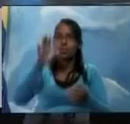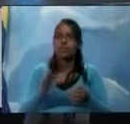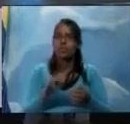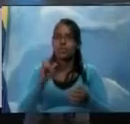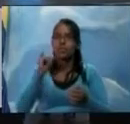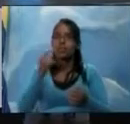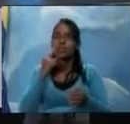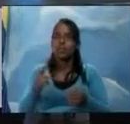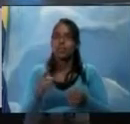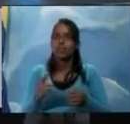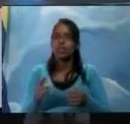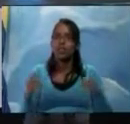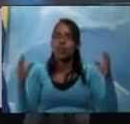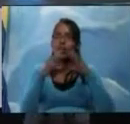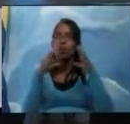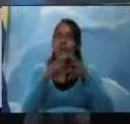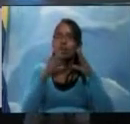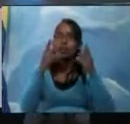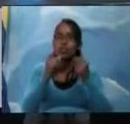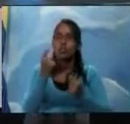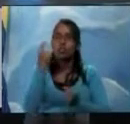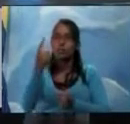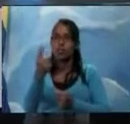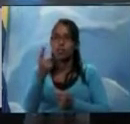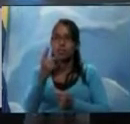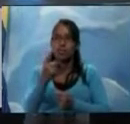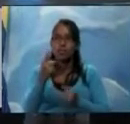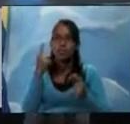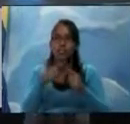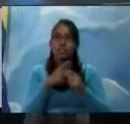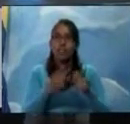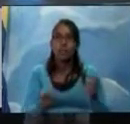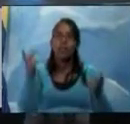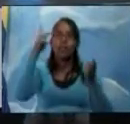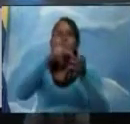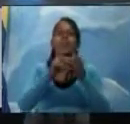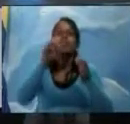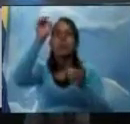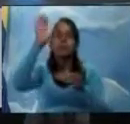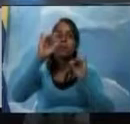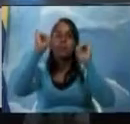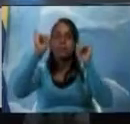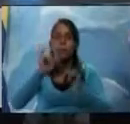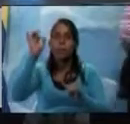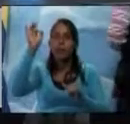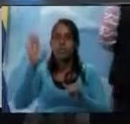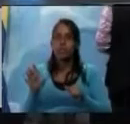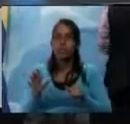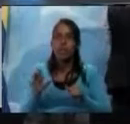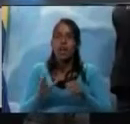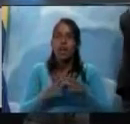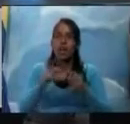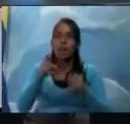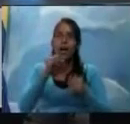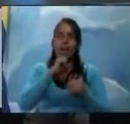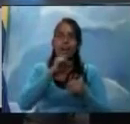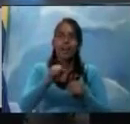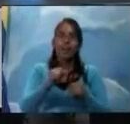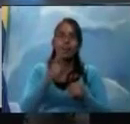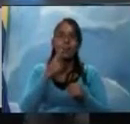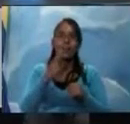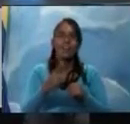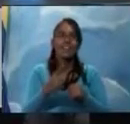dicen: congregación número tal, y se levanta el pastor. ¡Amén! Ay, ¿dónde están las